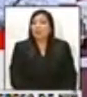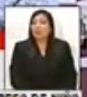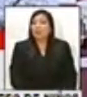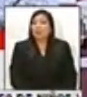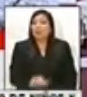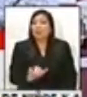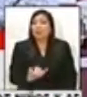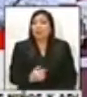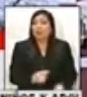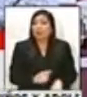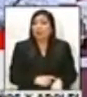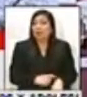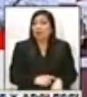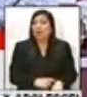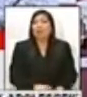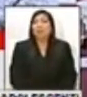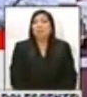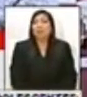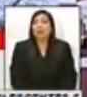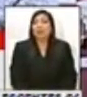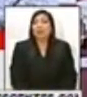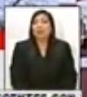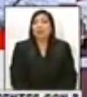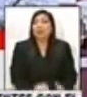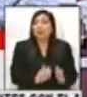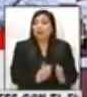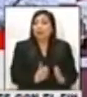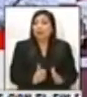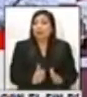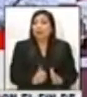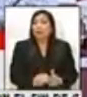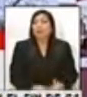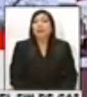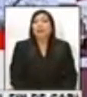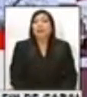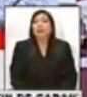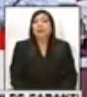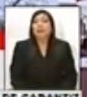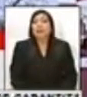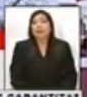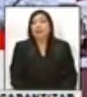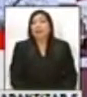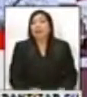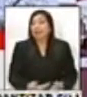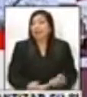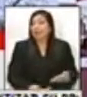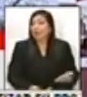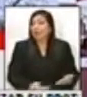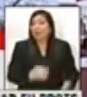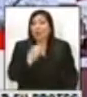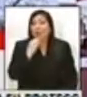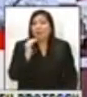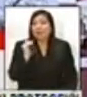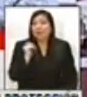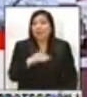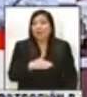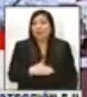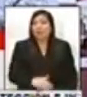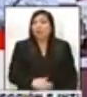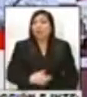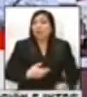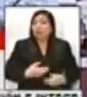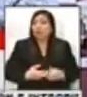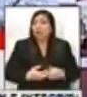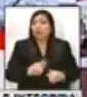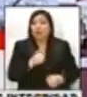en ese momento se determina mediante pericia técnica que efectivamente el documento es falso y se procede